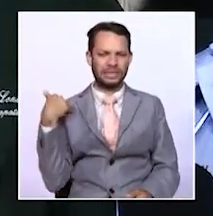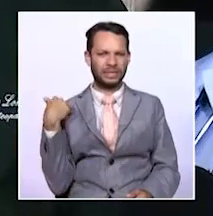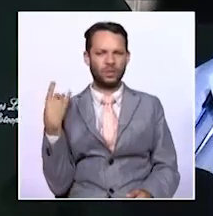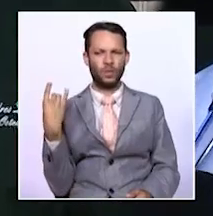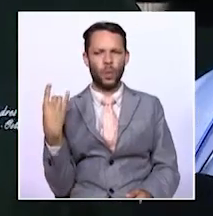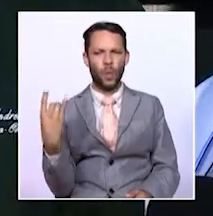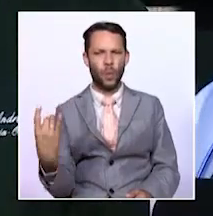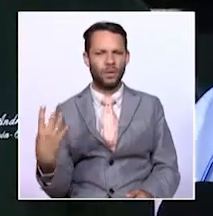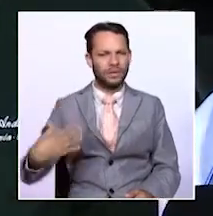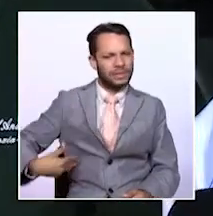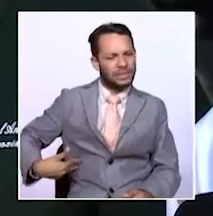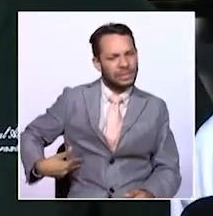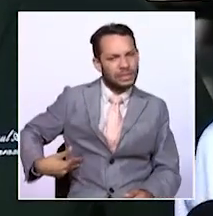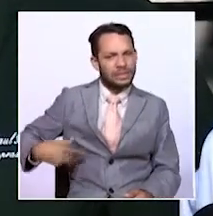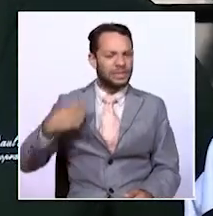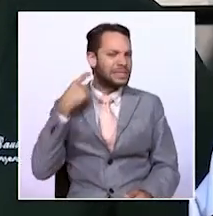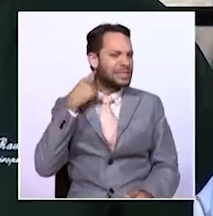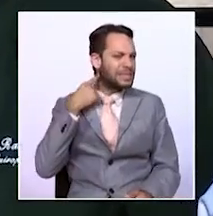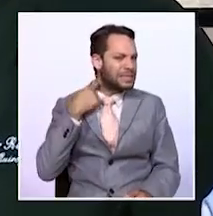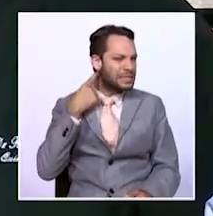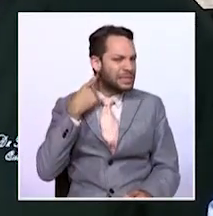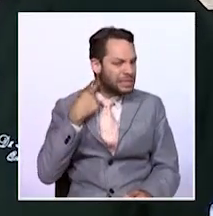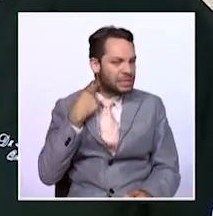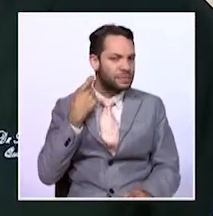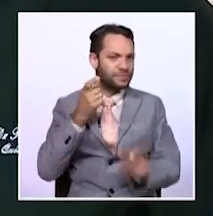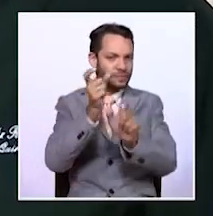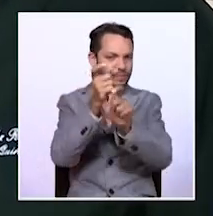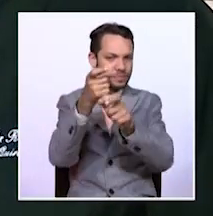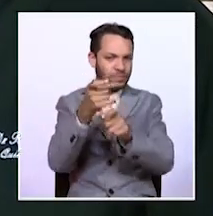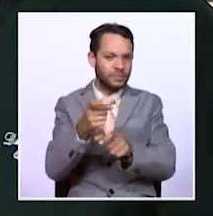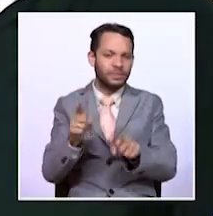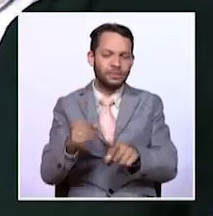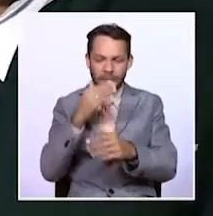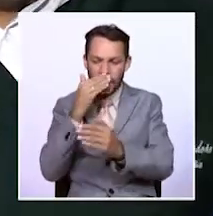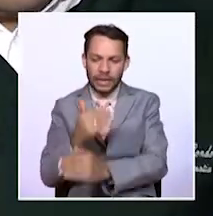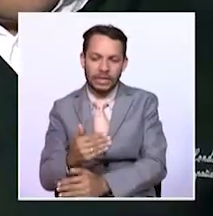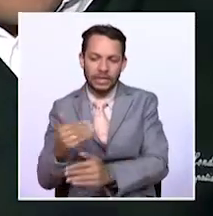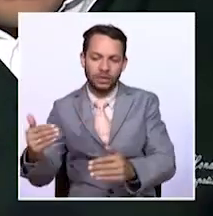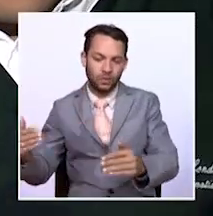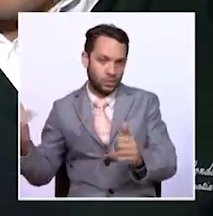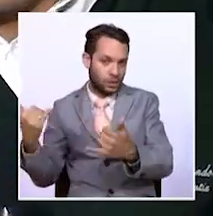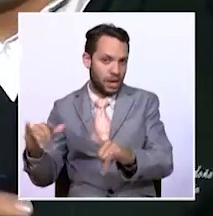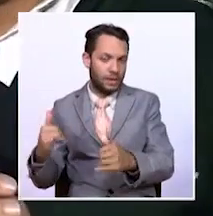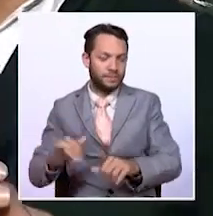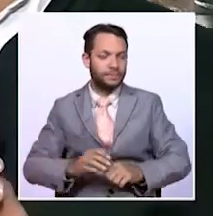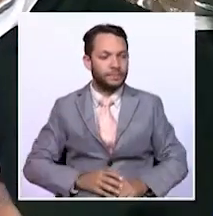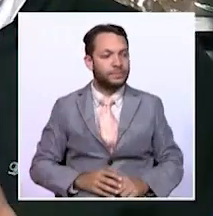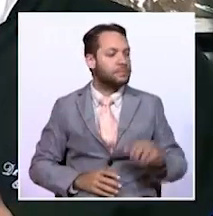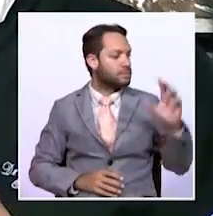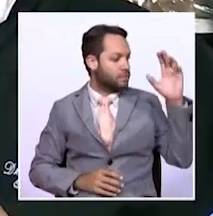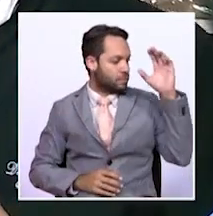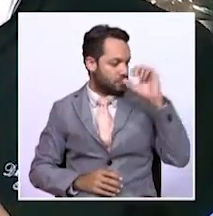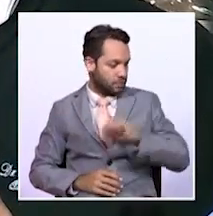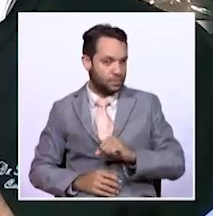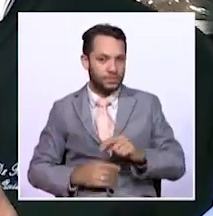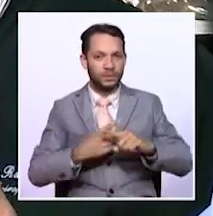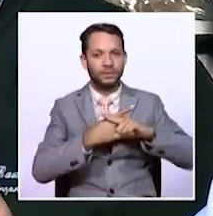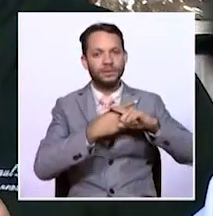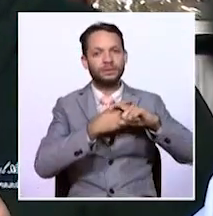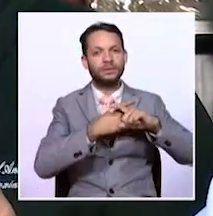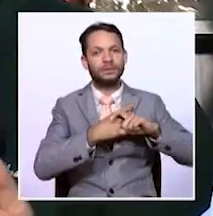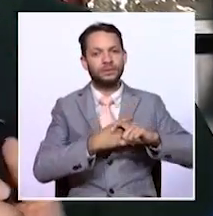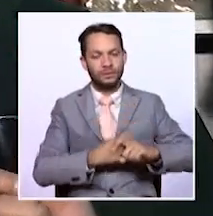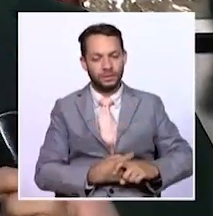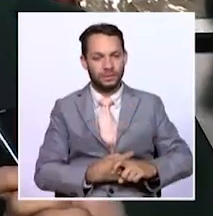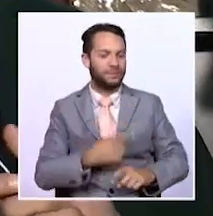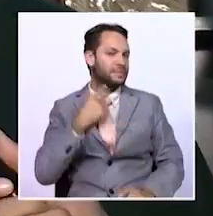problemas de dolores cervicales con mucha frecuencia. Ese es conocido Ese es conocido como síndrome de cuello de texto.